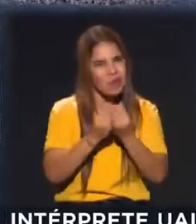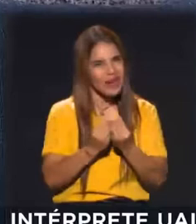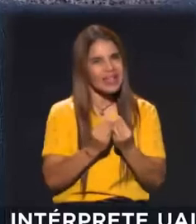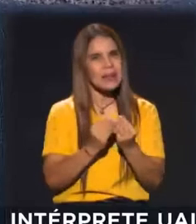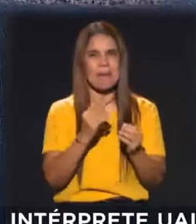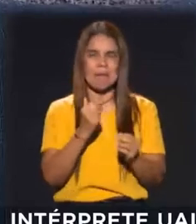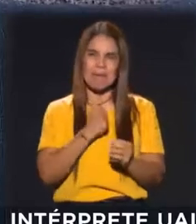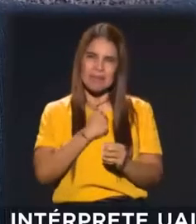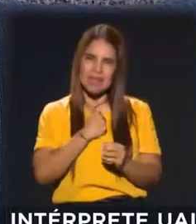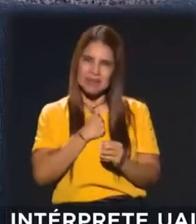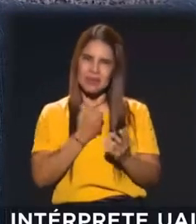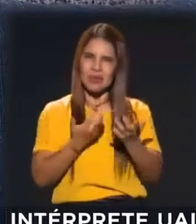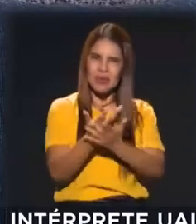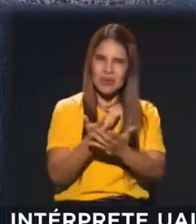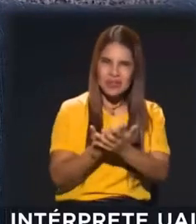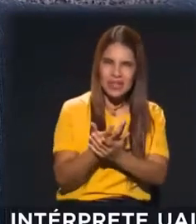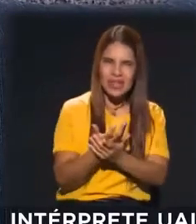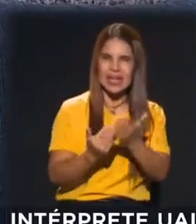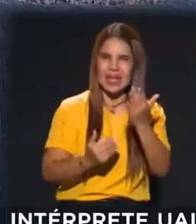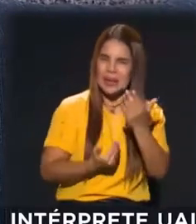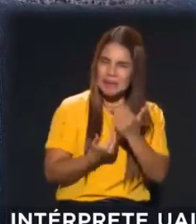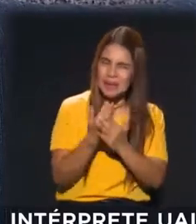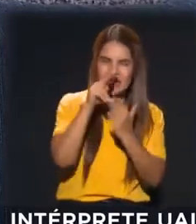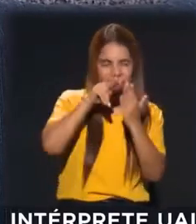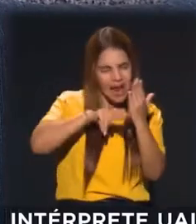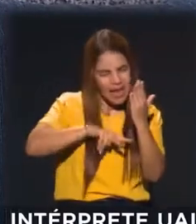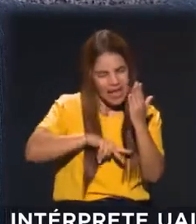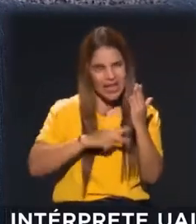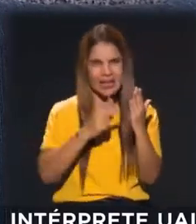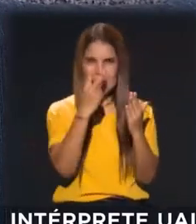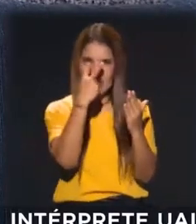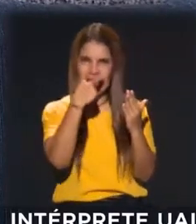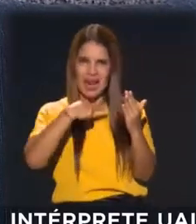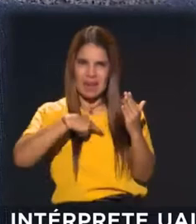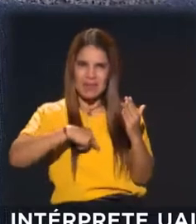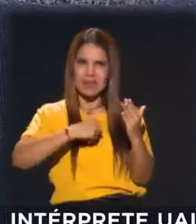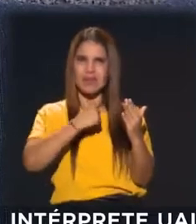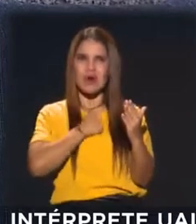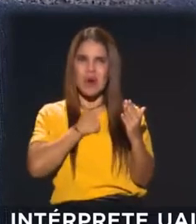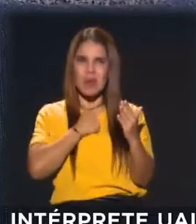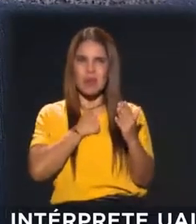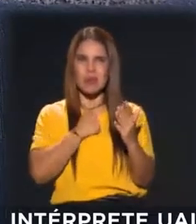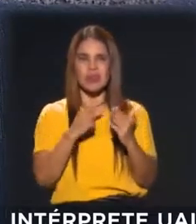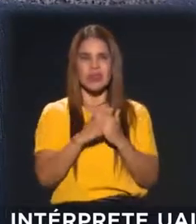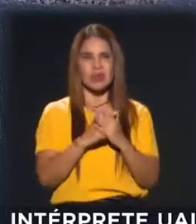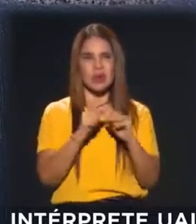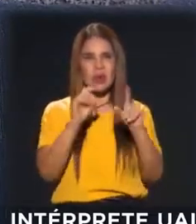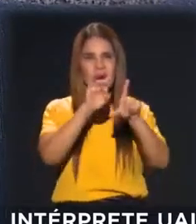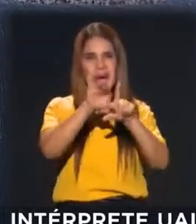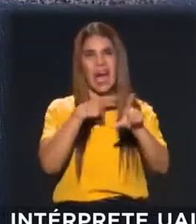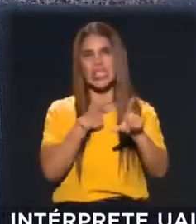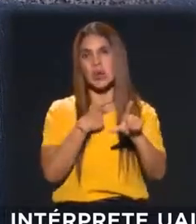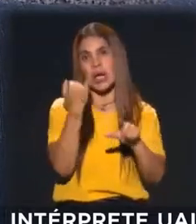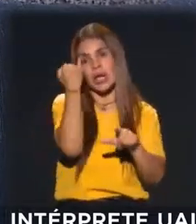encontrando con los niños y con las niñas y empiecen a leer y a dejarse leer como seres humanos. No pararse detrás de una